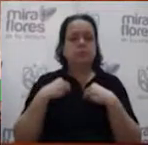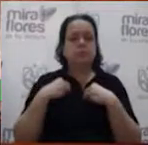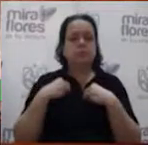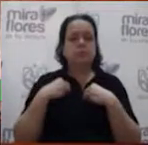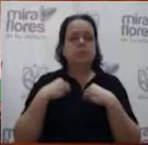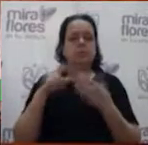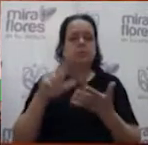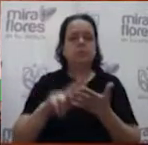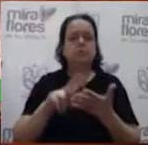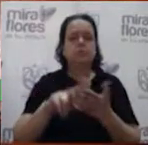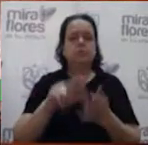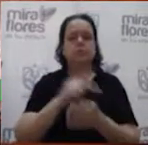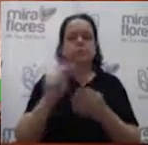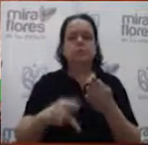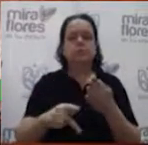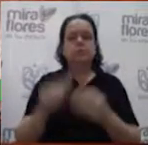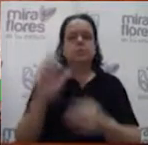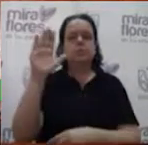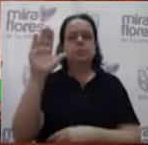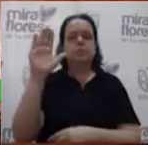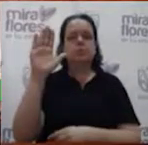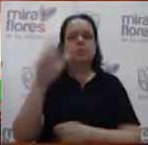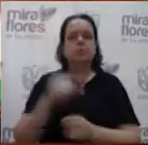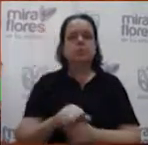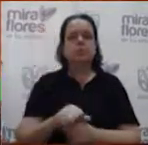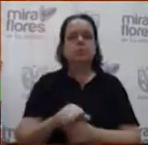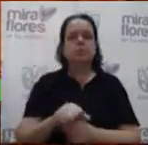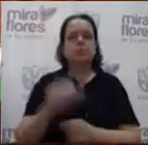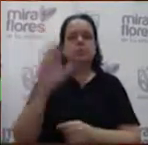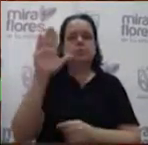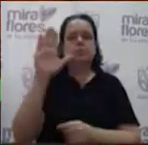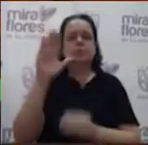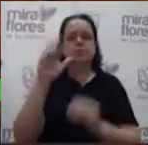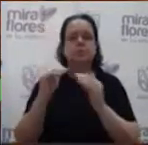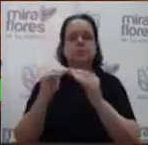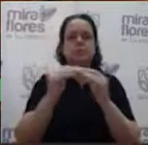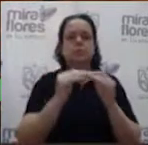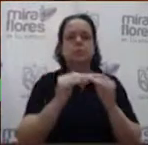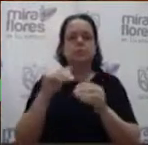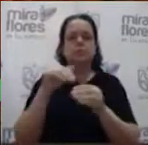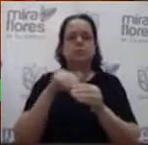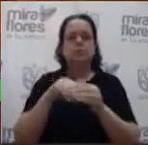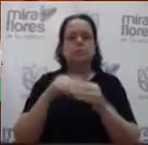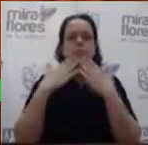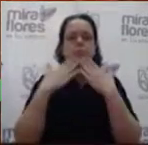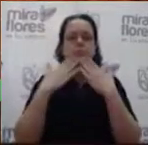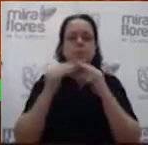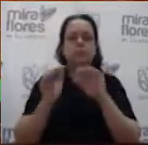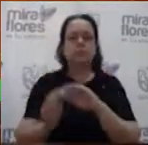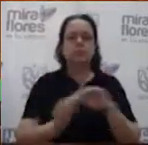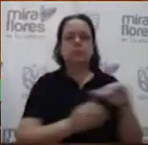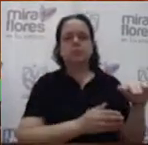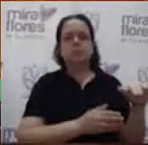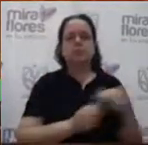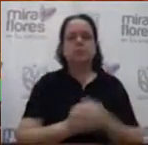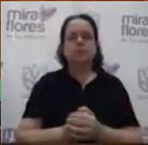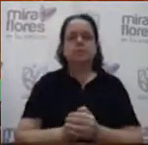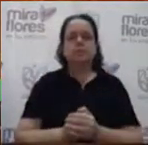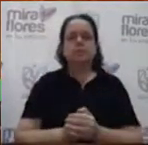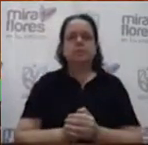aprobar este proyecto, se nos expresan un señal de conformidad. Se aprueba por unanimidad de voto. Muchas gracias. Vamos al siguiente punto, por favor.